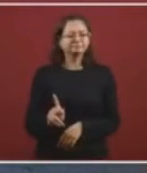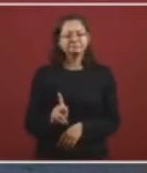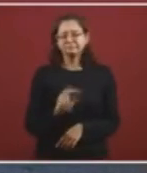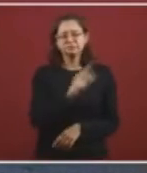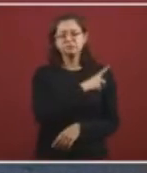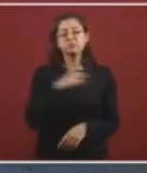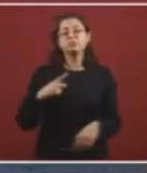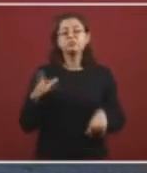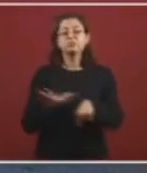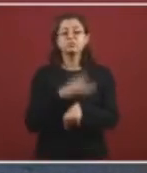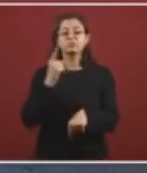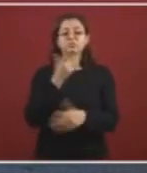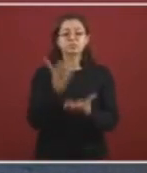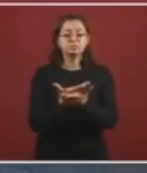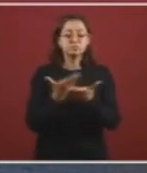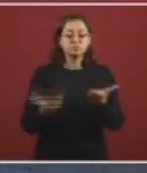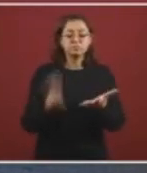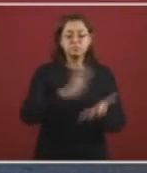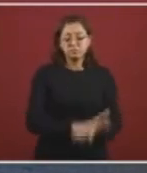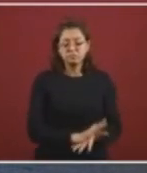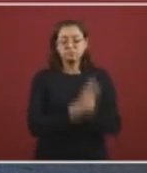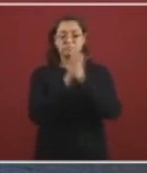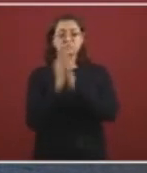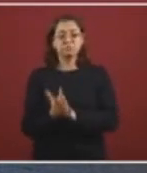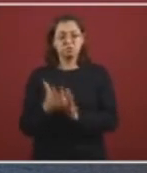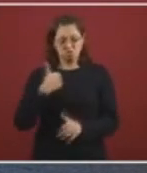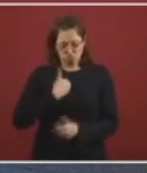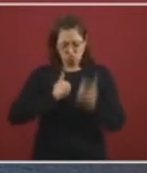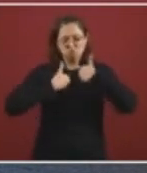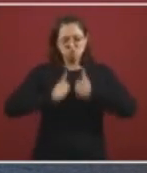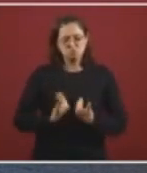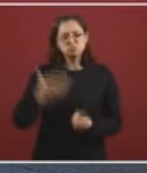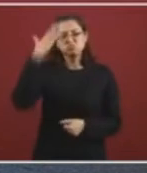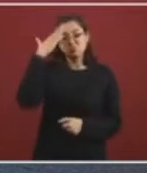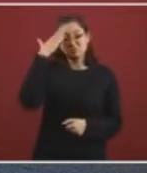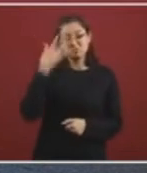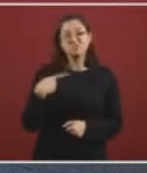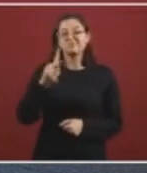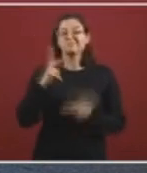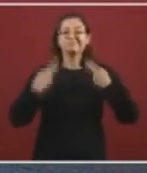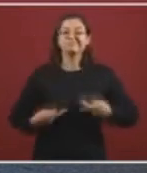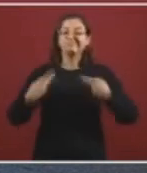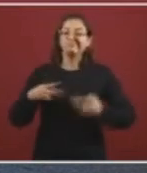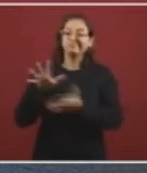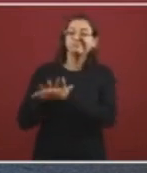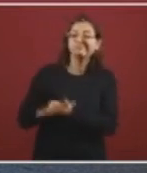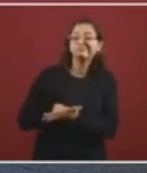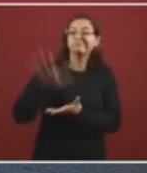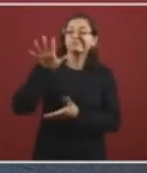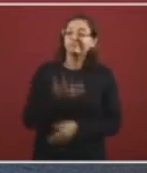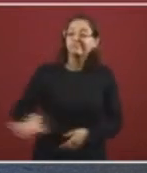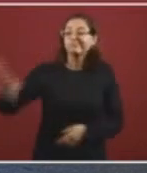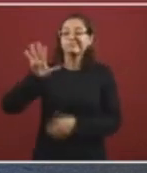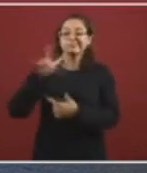transformación que encabezó cuenta con el respaldo de una mayoría libre